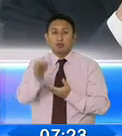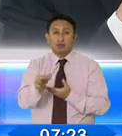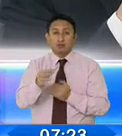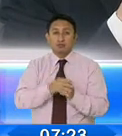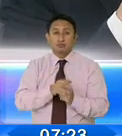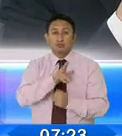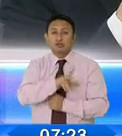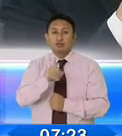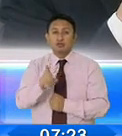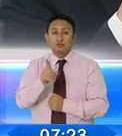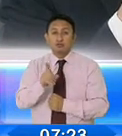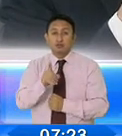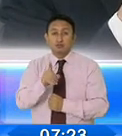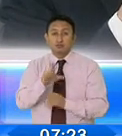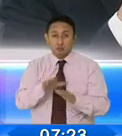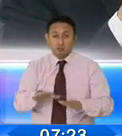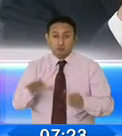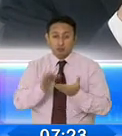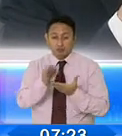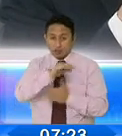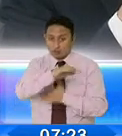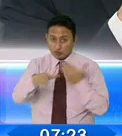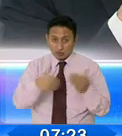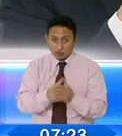32 parroquias urbanas, tenemos